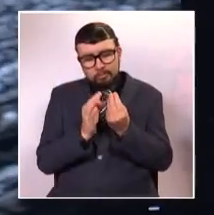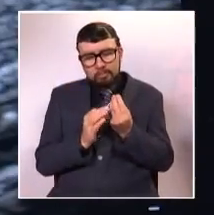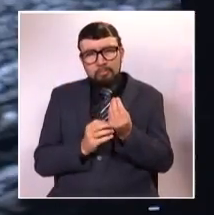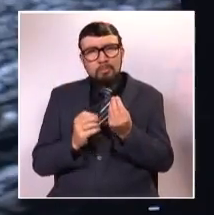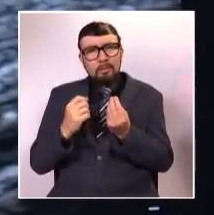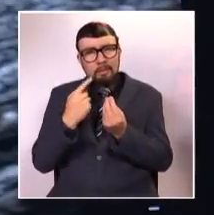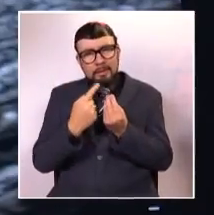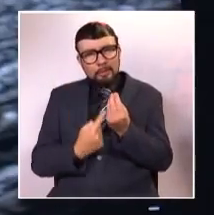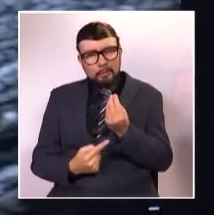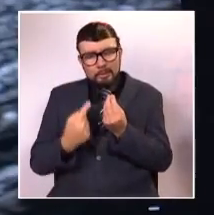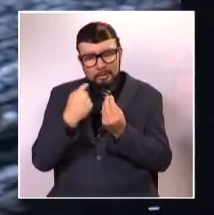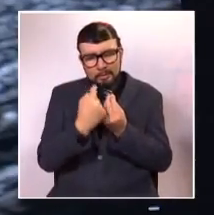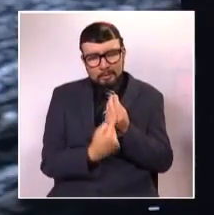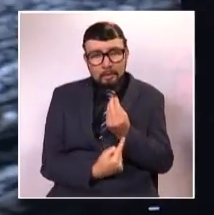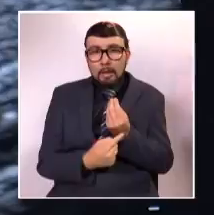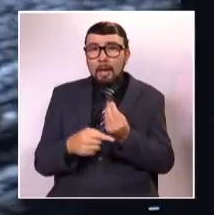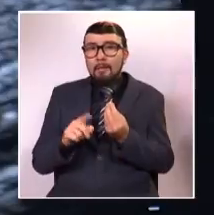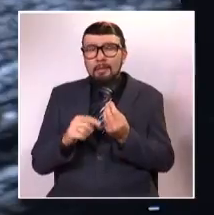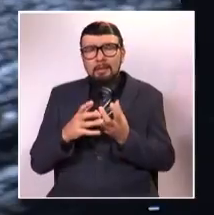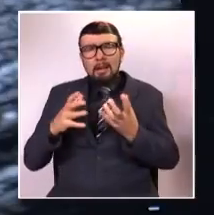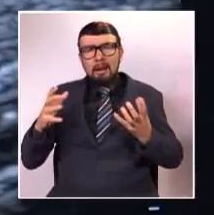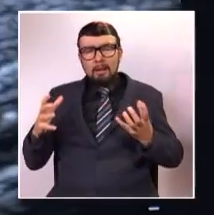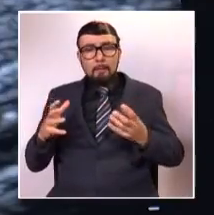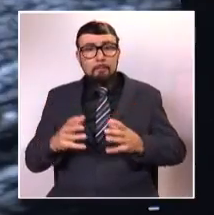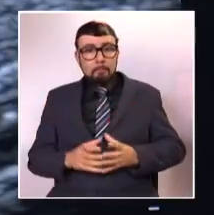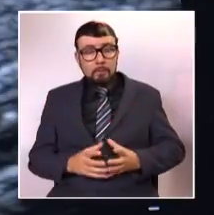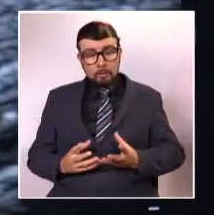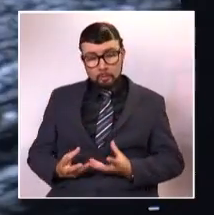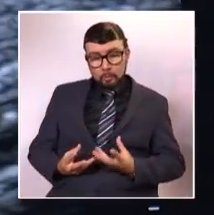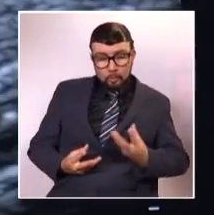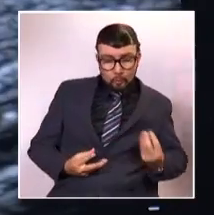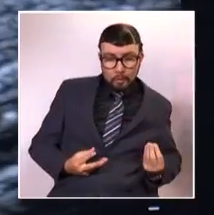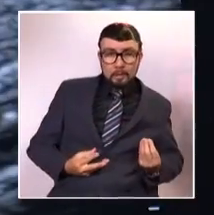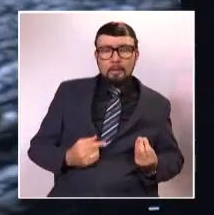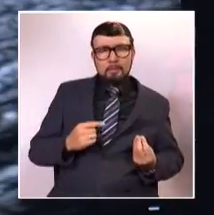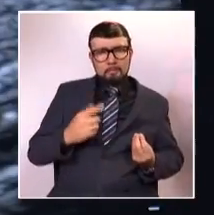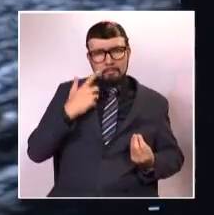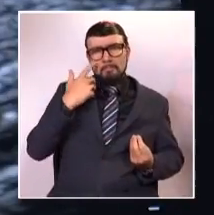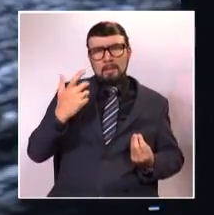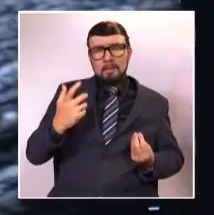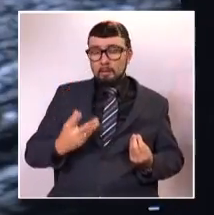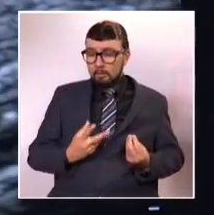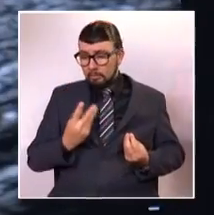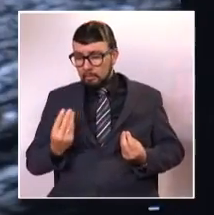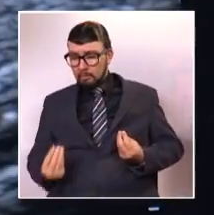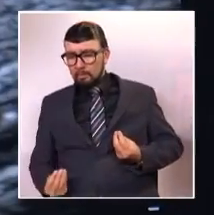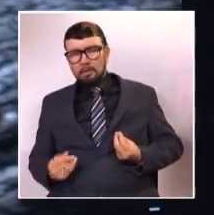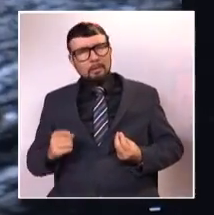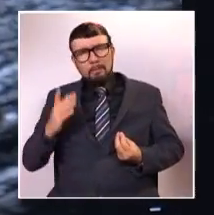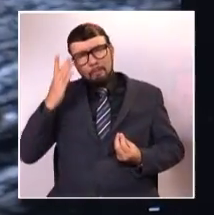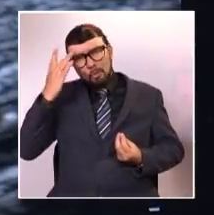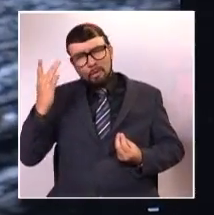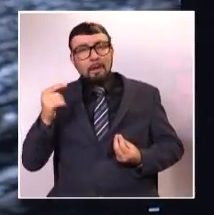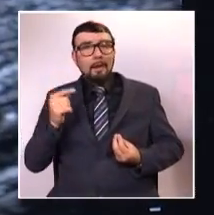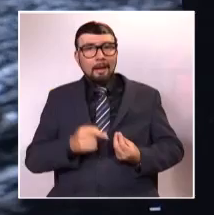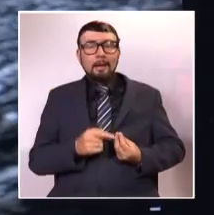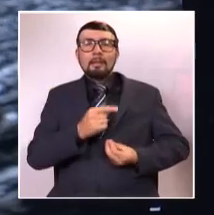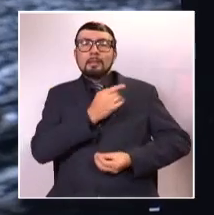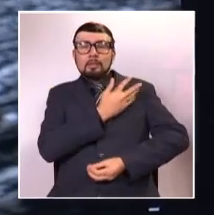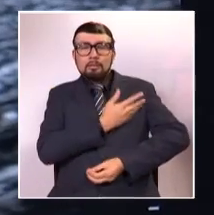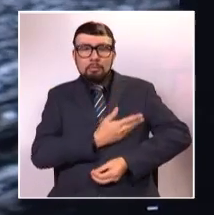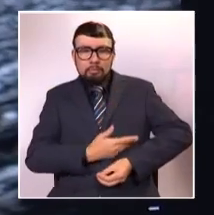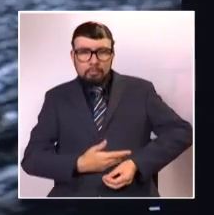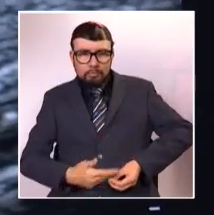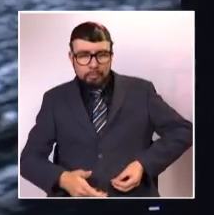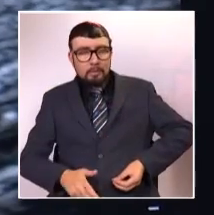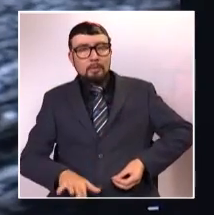son más frecuentes en el testículo izquierdo que en el derecho. Eso tiene que ver ya pues con el drenaje de la vena,